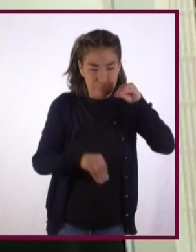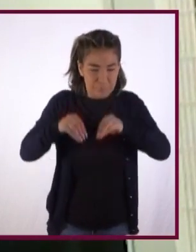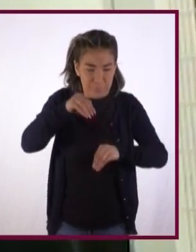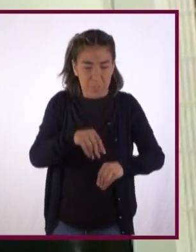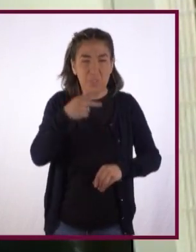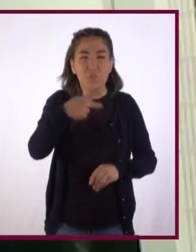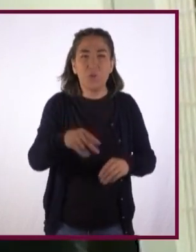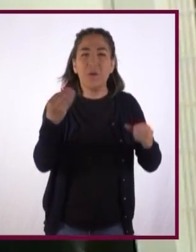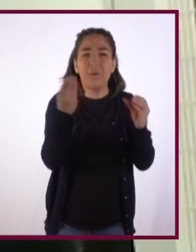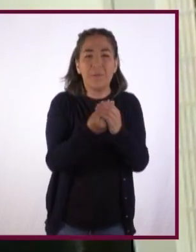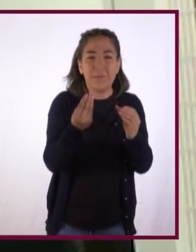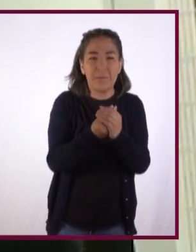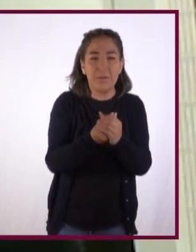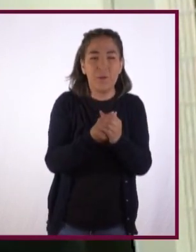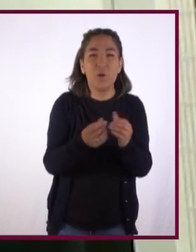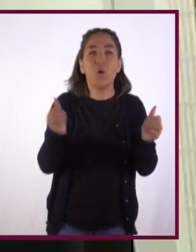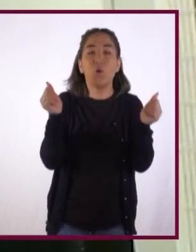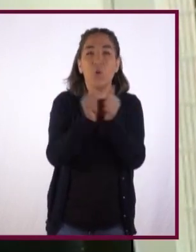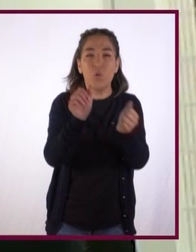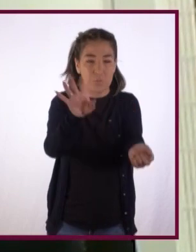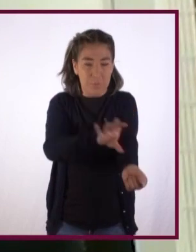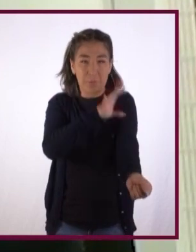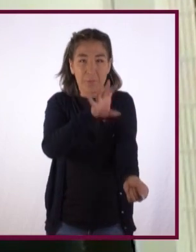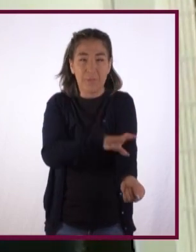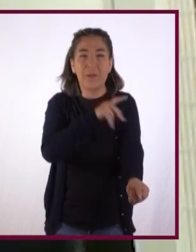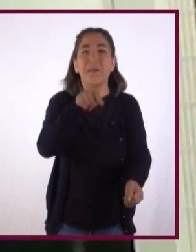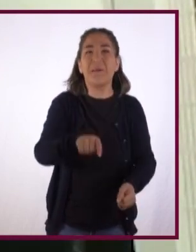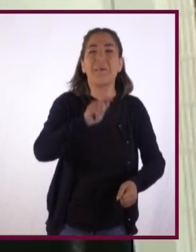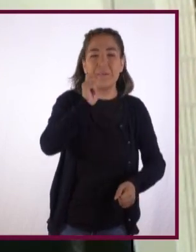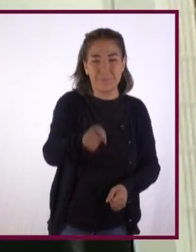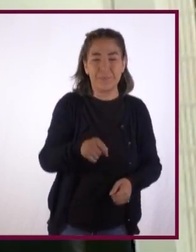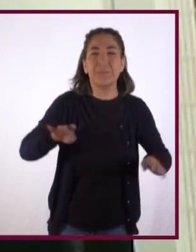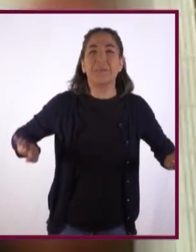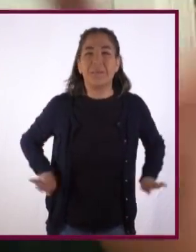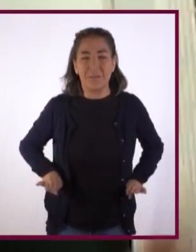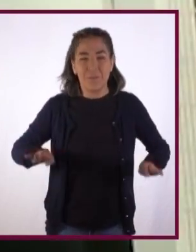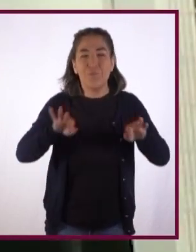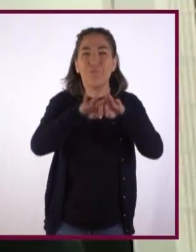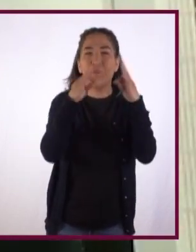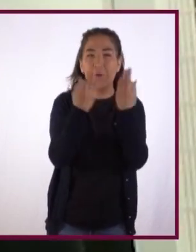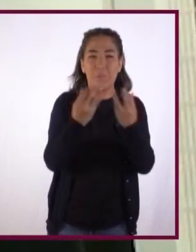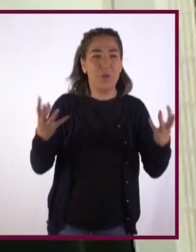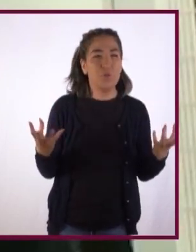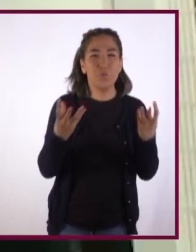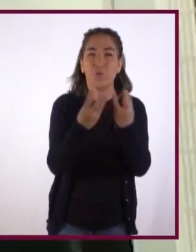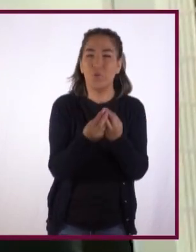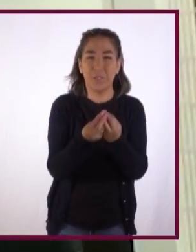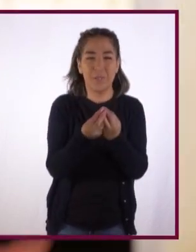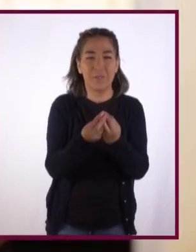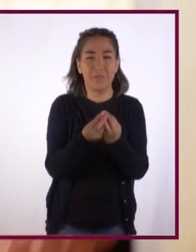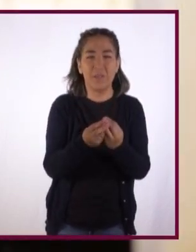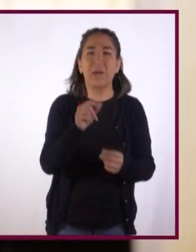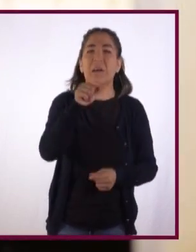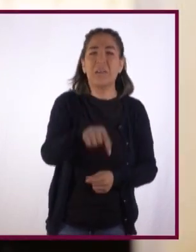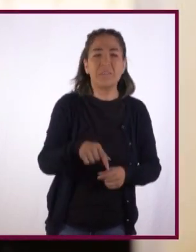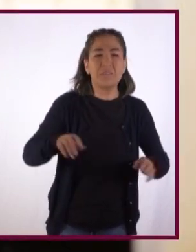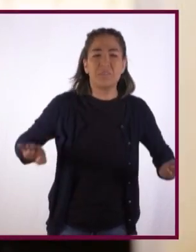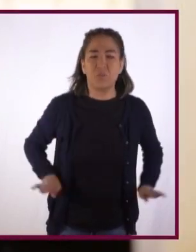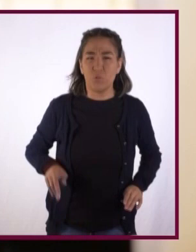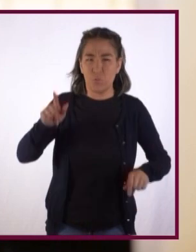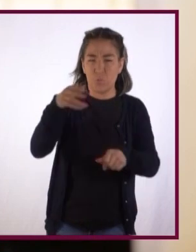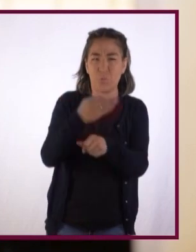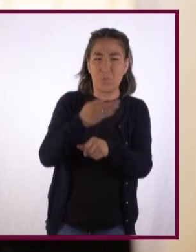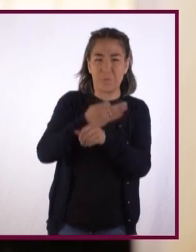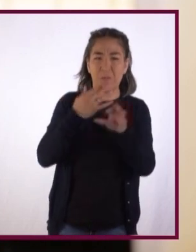material del que está hecha la estructura bajo cargas, puedes predecir el comportamiento de la estructura en su totalidad. ¿Estas propiedades que